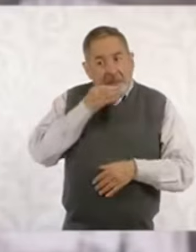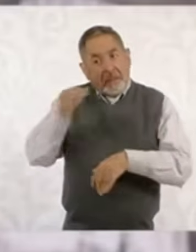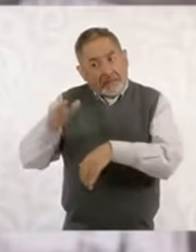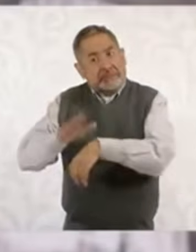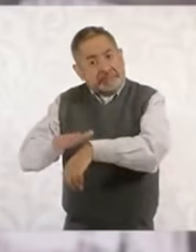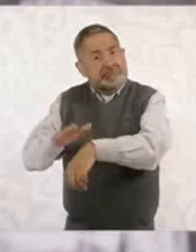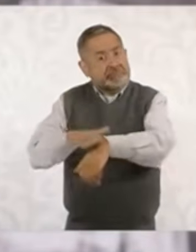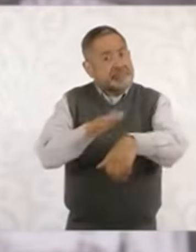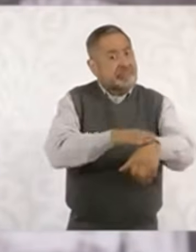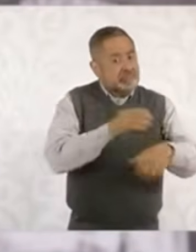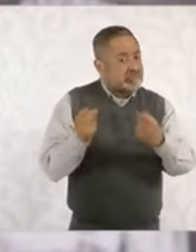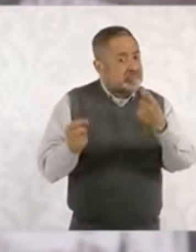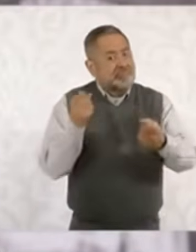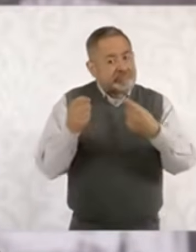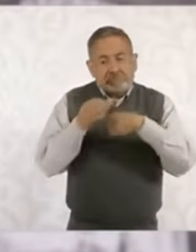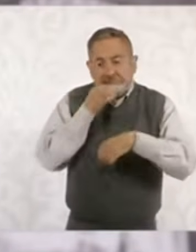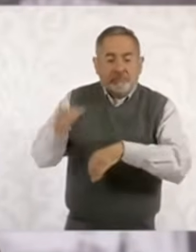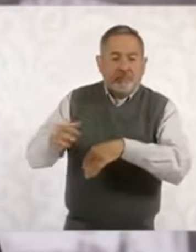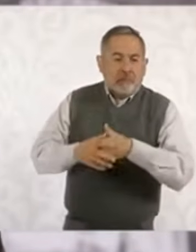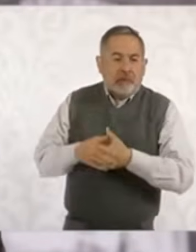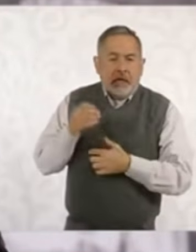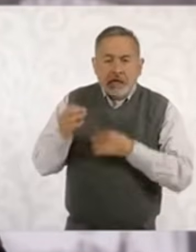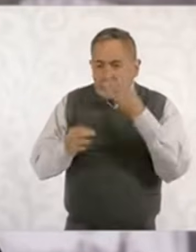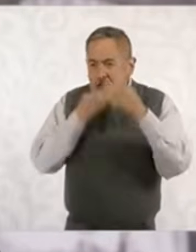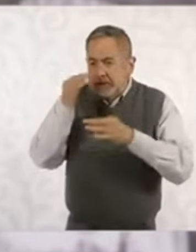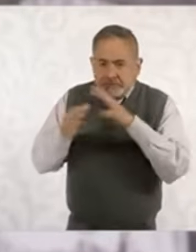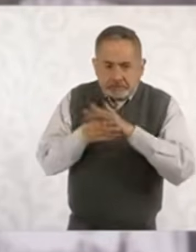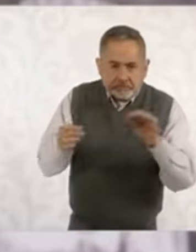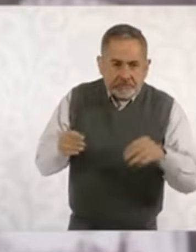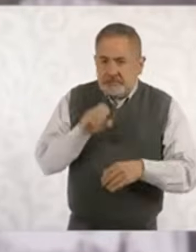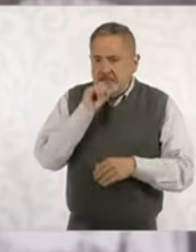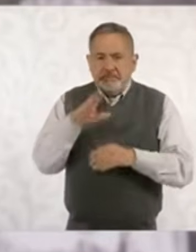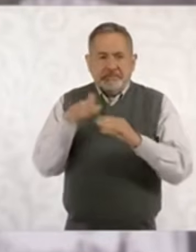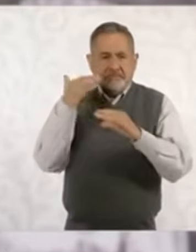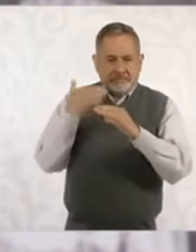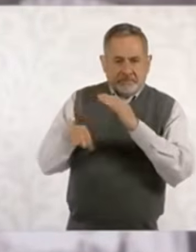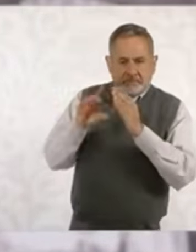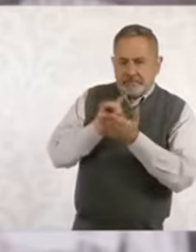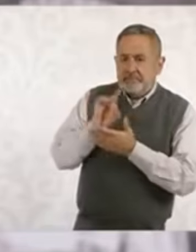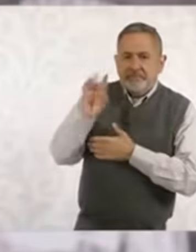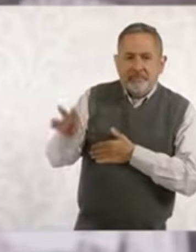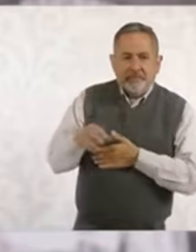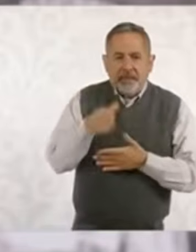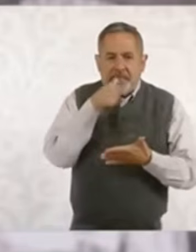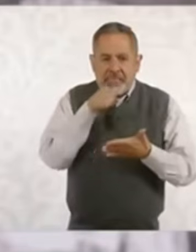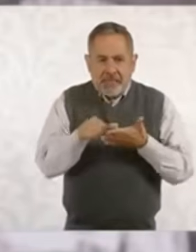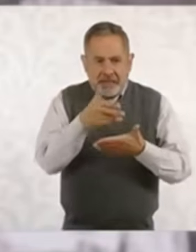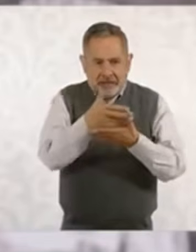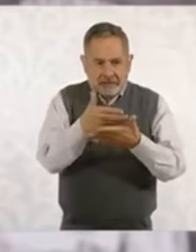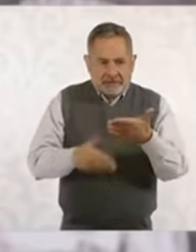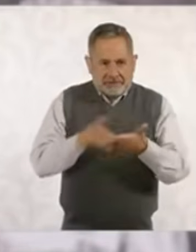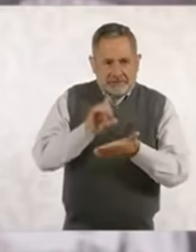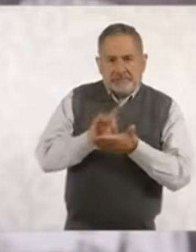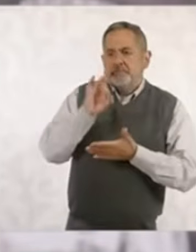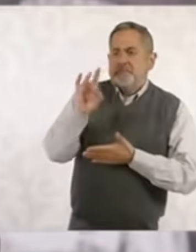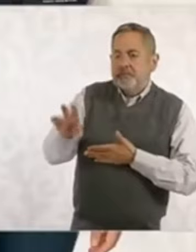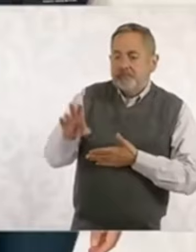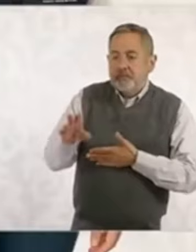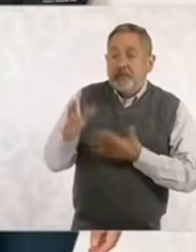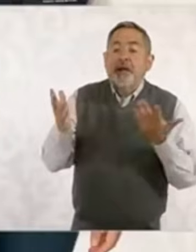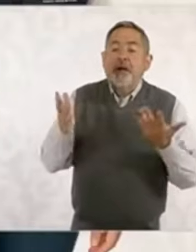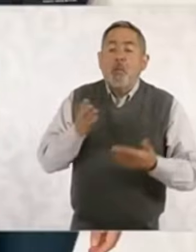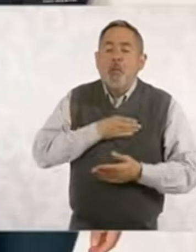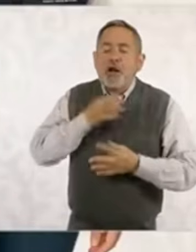campaña de actualización de datos nos ha permitido enviar las cartas con las buenas noticias del Gobierno